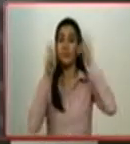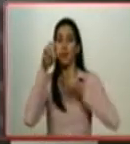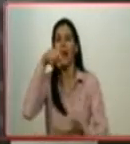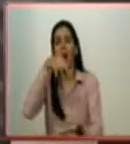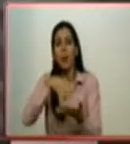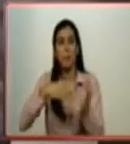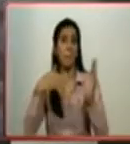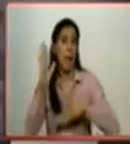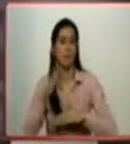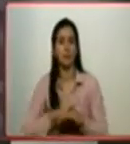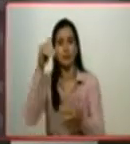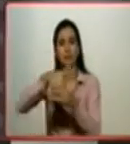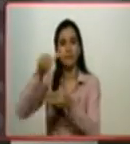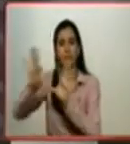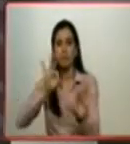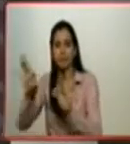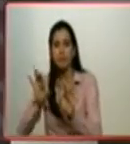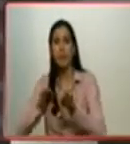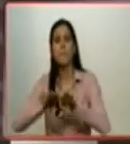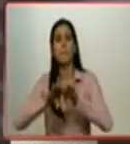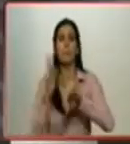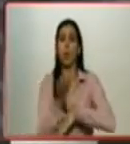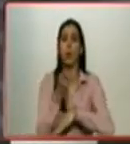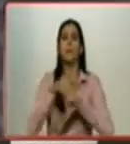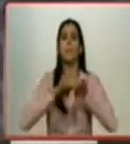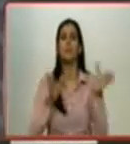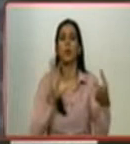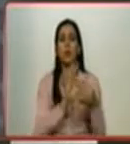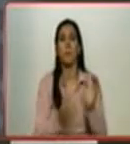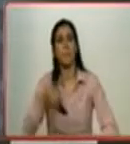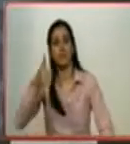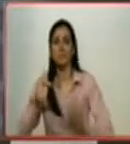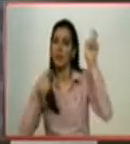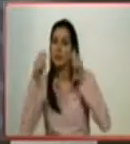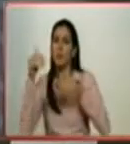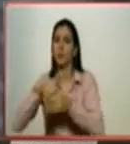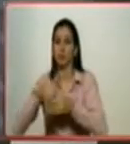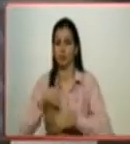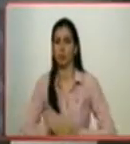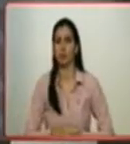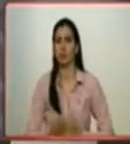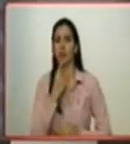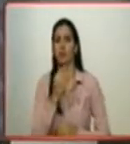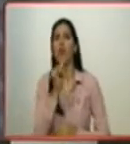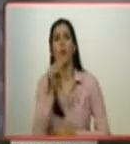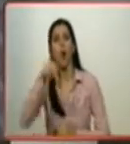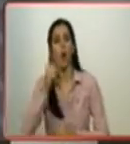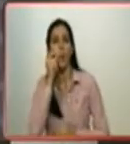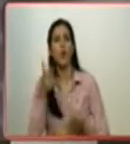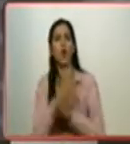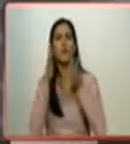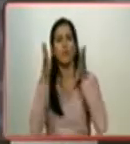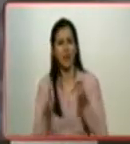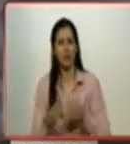Carabobo superaron las elecciones del de la Mesa de la Unidad. Así lo enfatizó el vicepresidente de la organización y fuerza electoral del PSUV y gobernador de